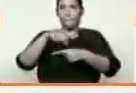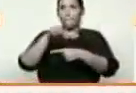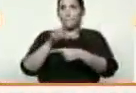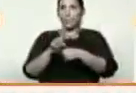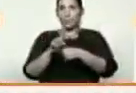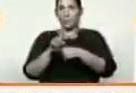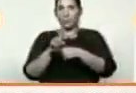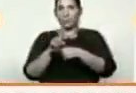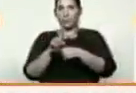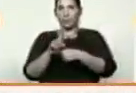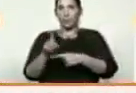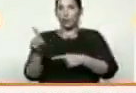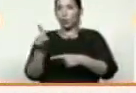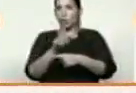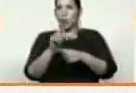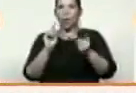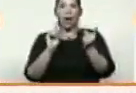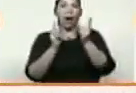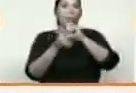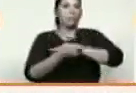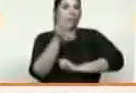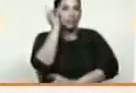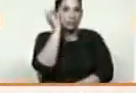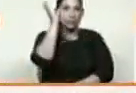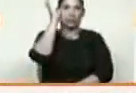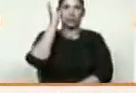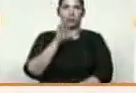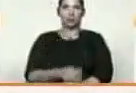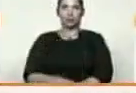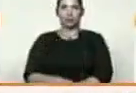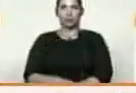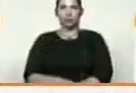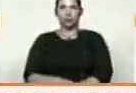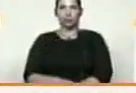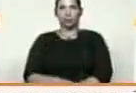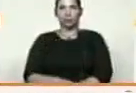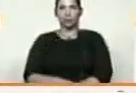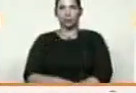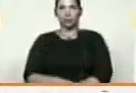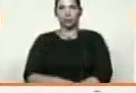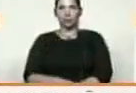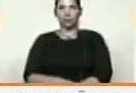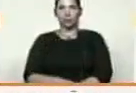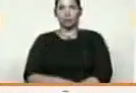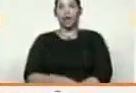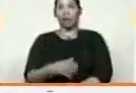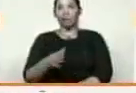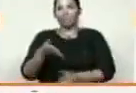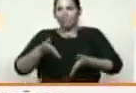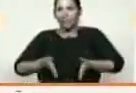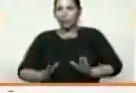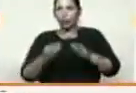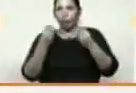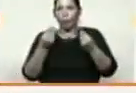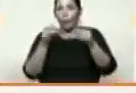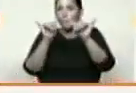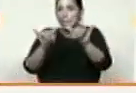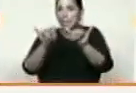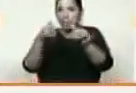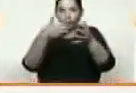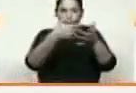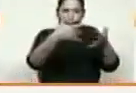la iniciativa, sino quién aprueba el texto constitucional.